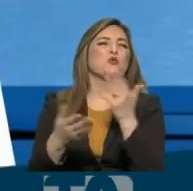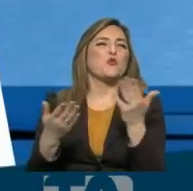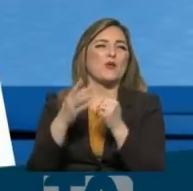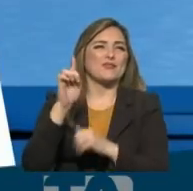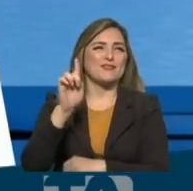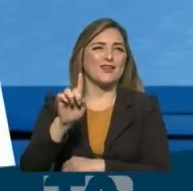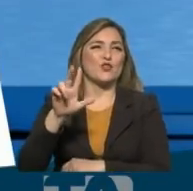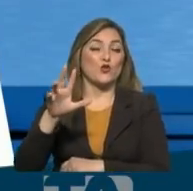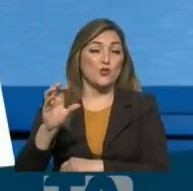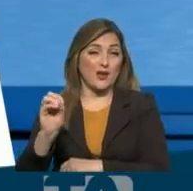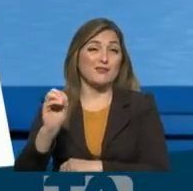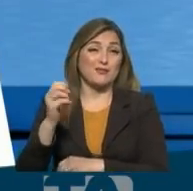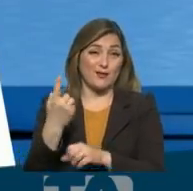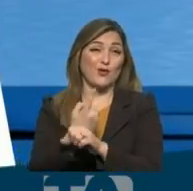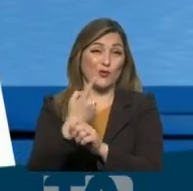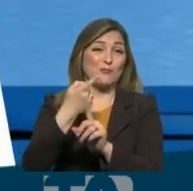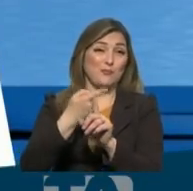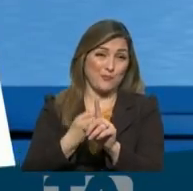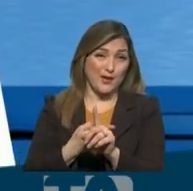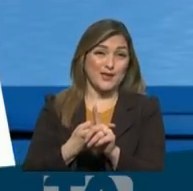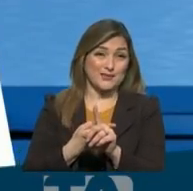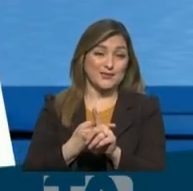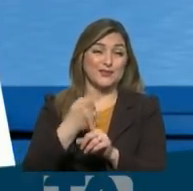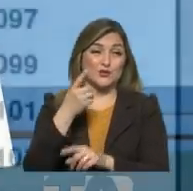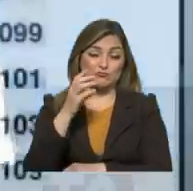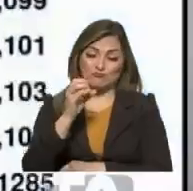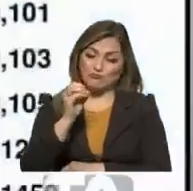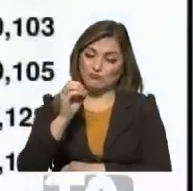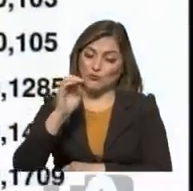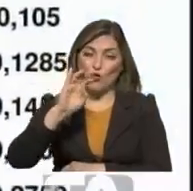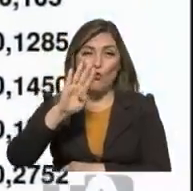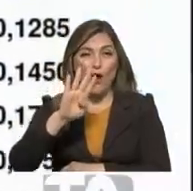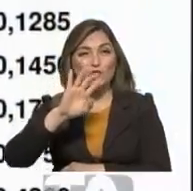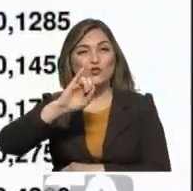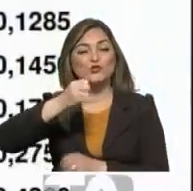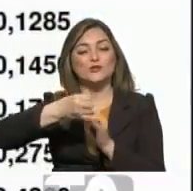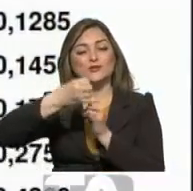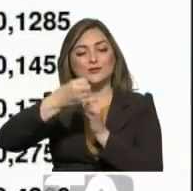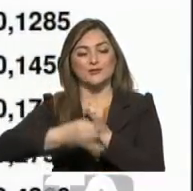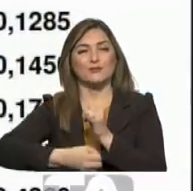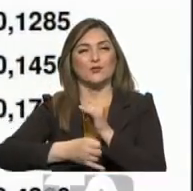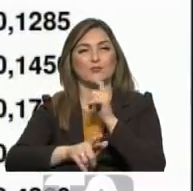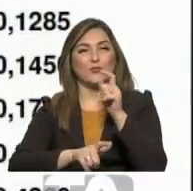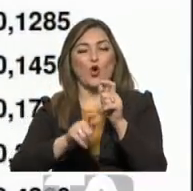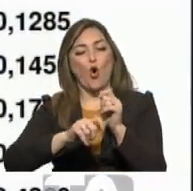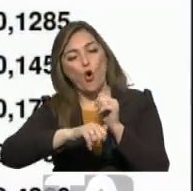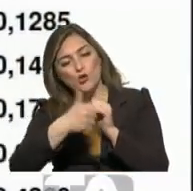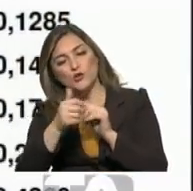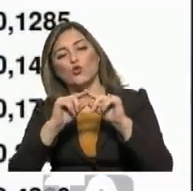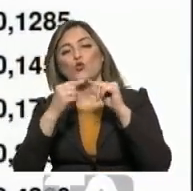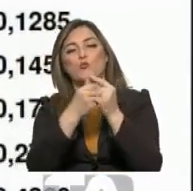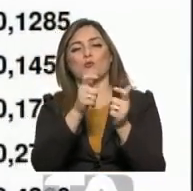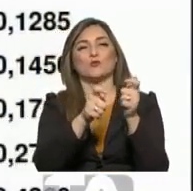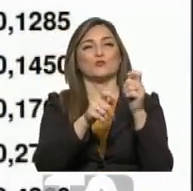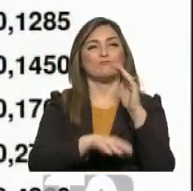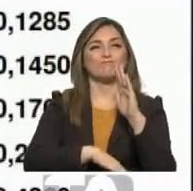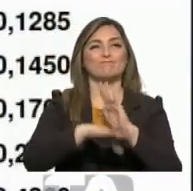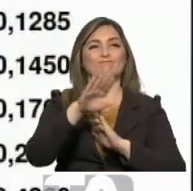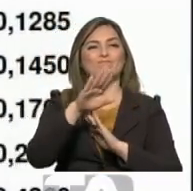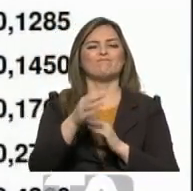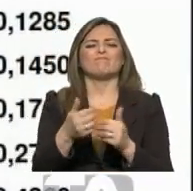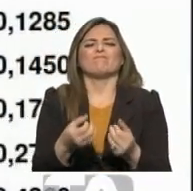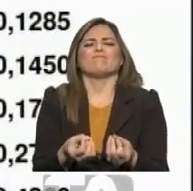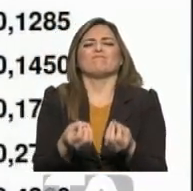130 kilovatios hora al mes y se calculará en 4 centavos. Para quienes no están dentro de la tarifa de la dignidad, es decir, la mayoría de